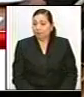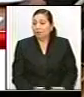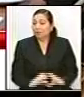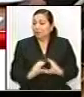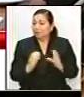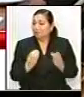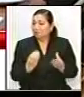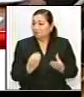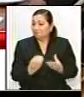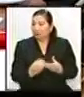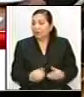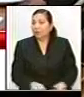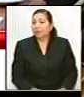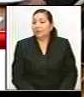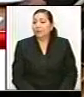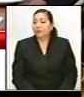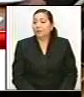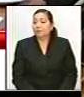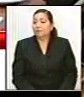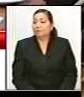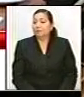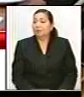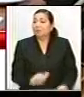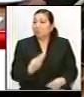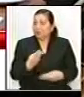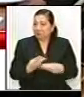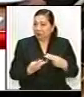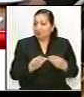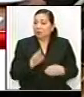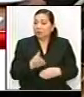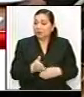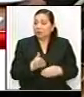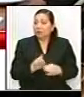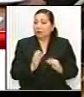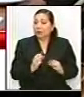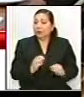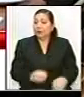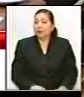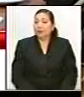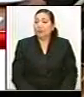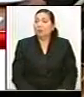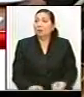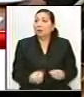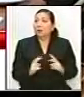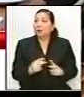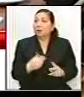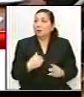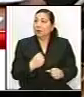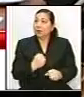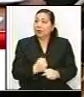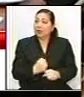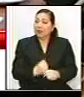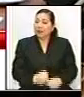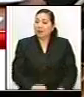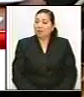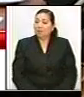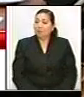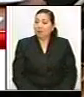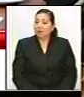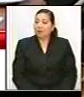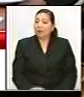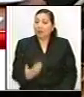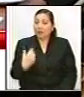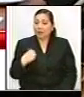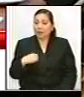Congreso me citaron varias oportunidades, porque vieron mi trabajo. Yo trabajé un tiempo